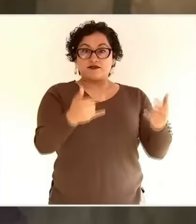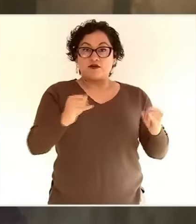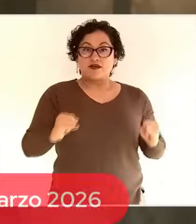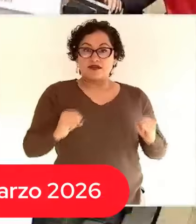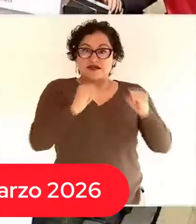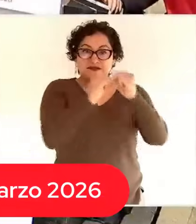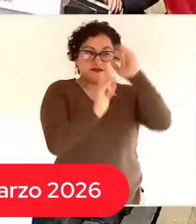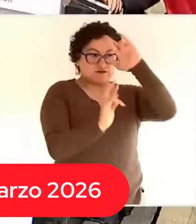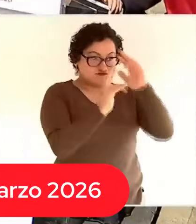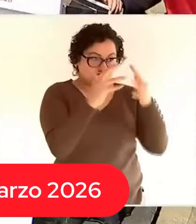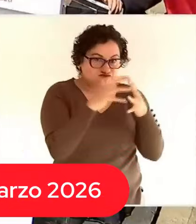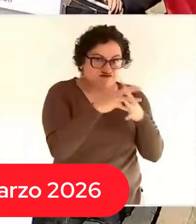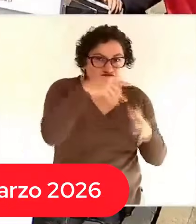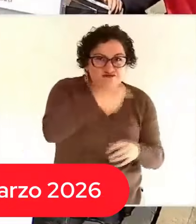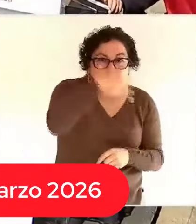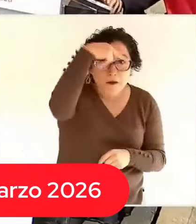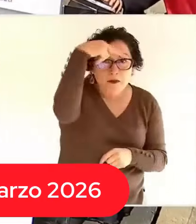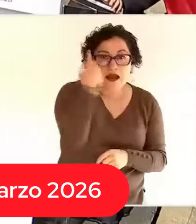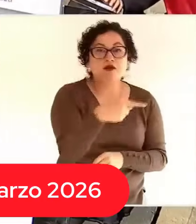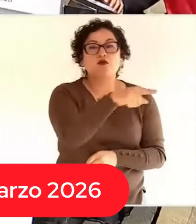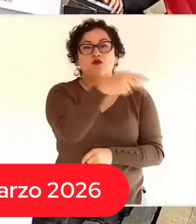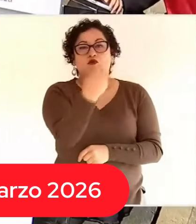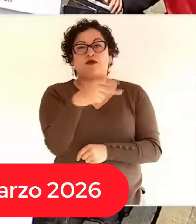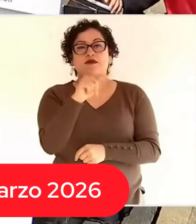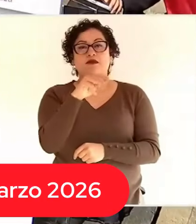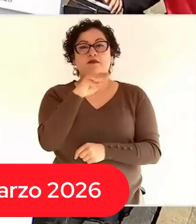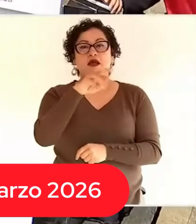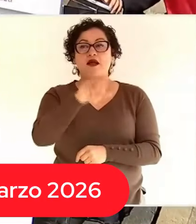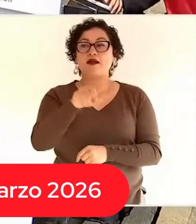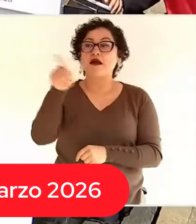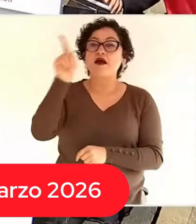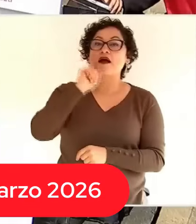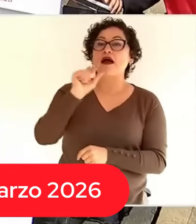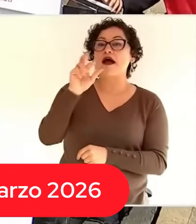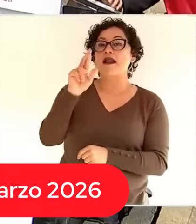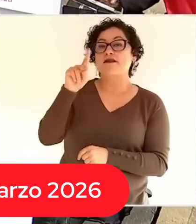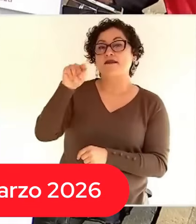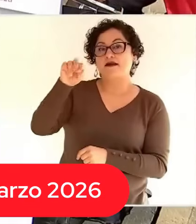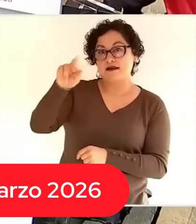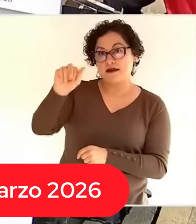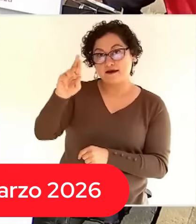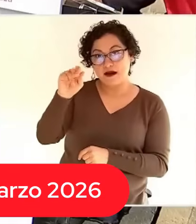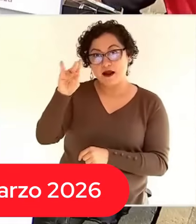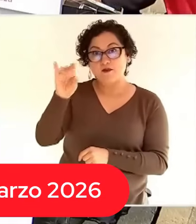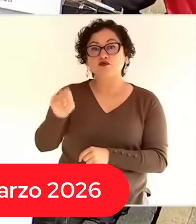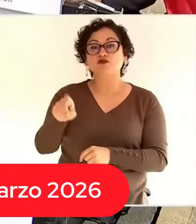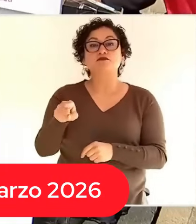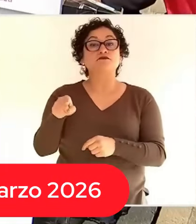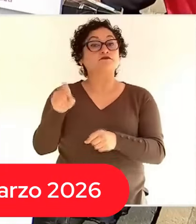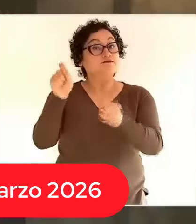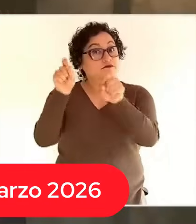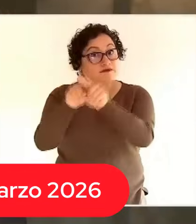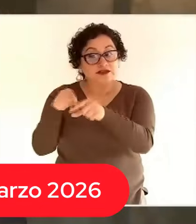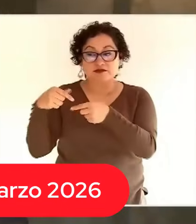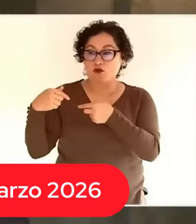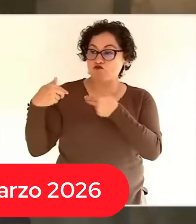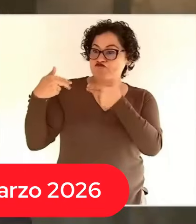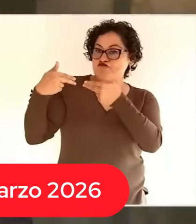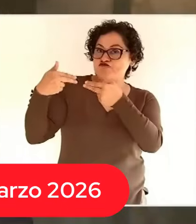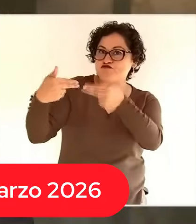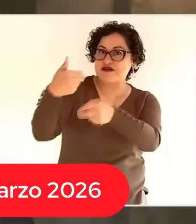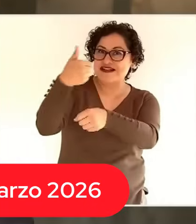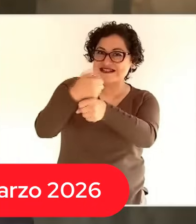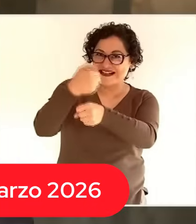México, Tamara Gabriela, Arándara Ramos, y la sexta generación representante de la